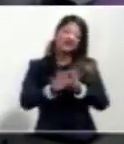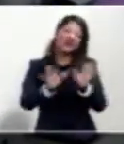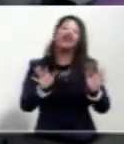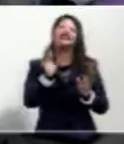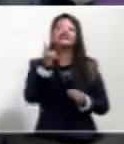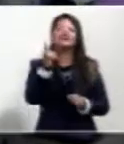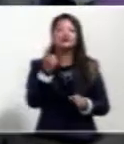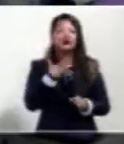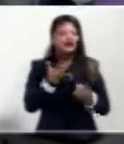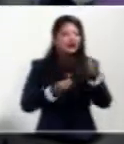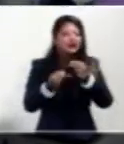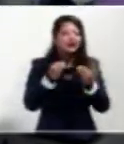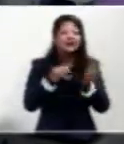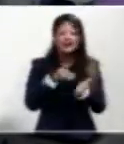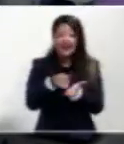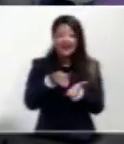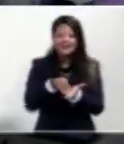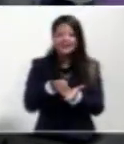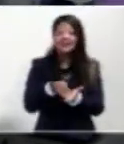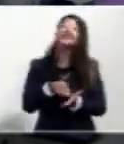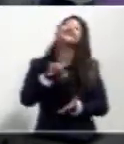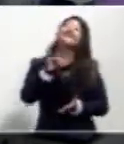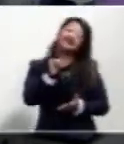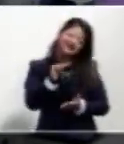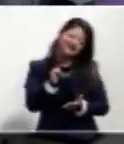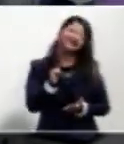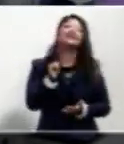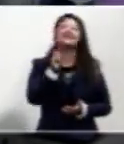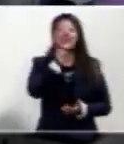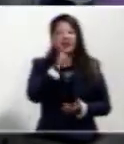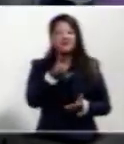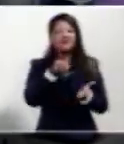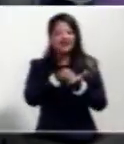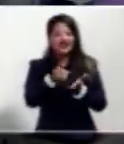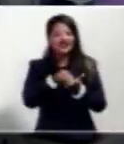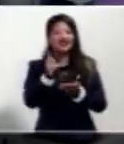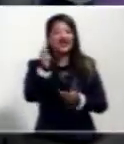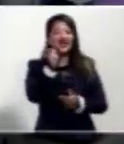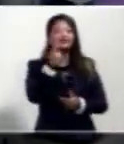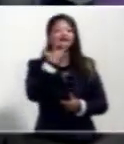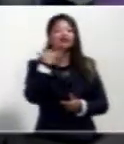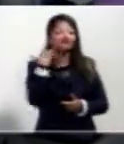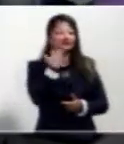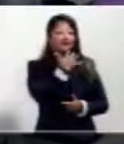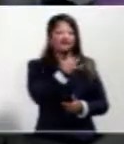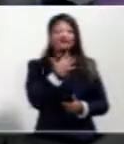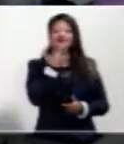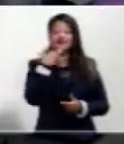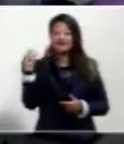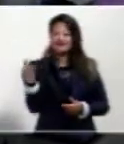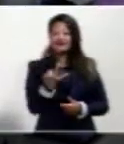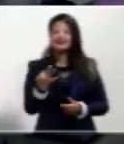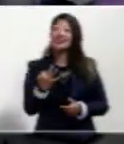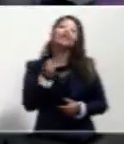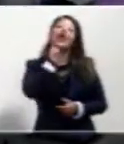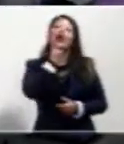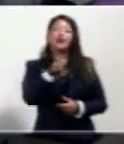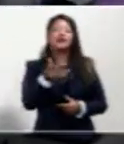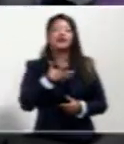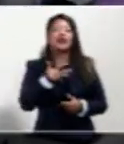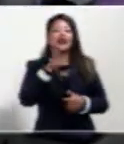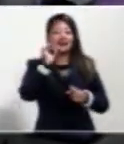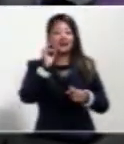tendremos gastronomía, carnitas, sí, que son... Sí, obviamente las carnitas de Tarímbaro son muy ricas. Y tendremos, pues con los